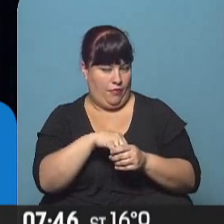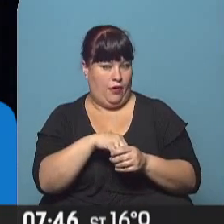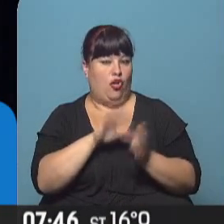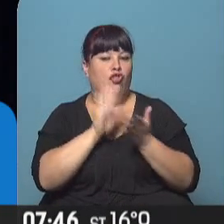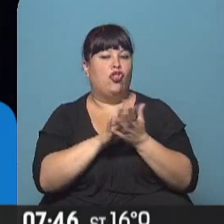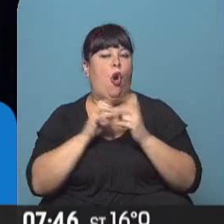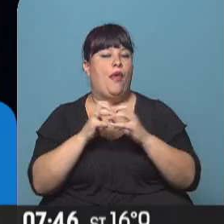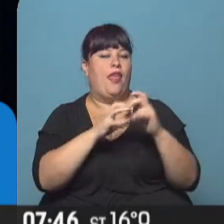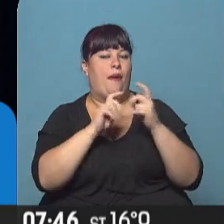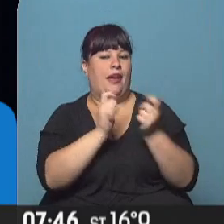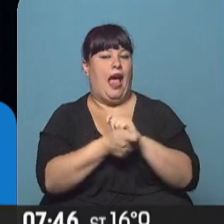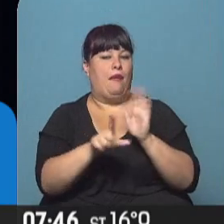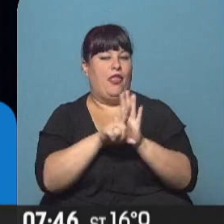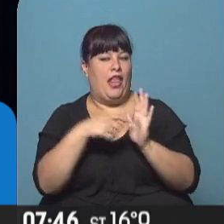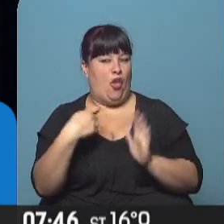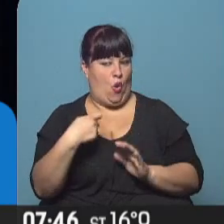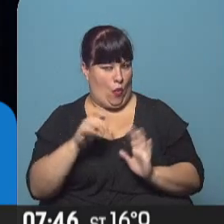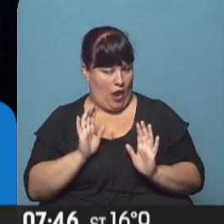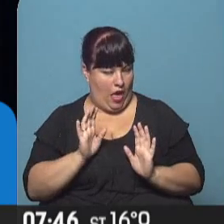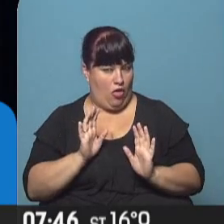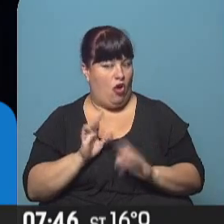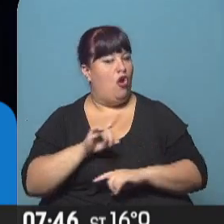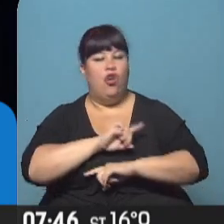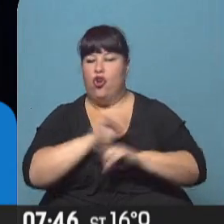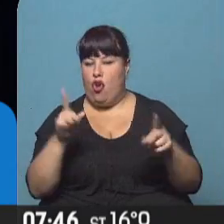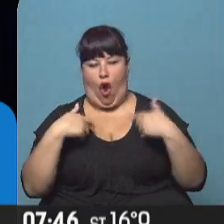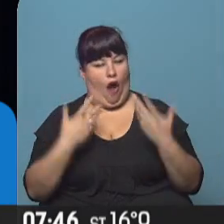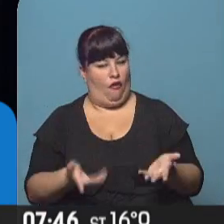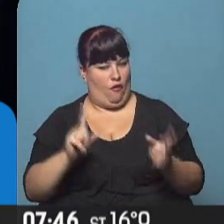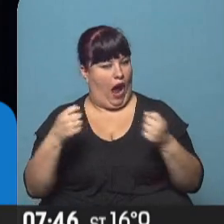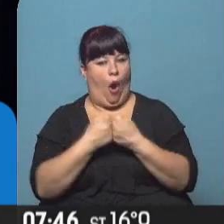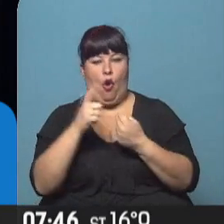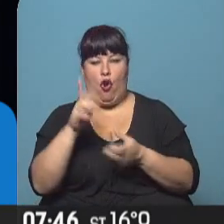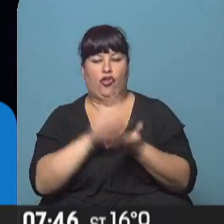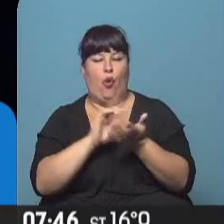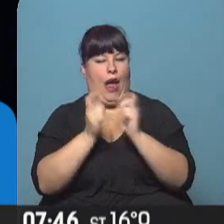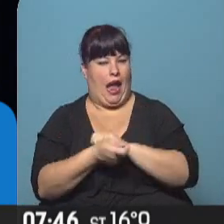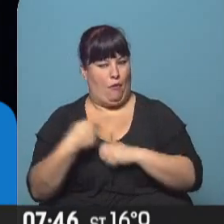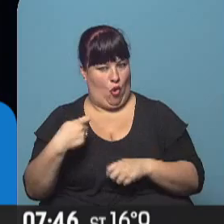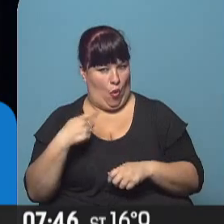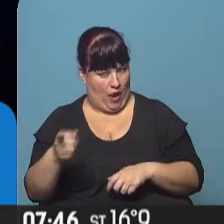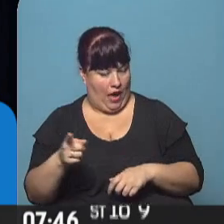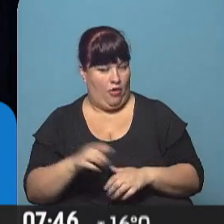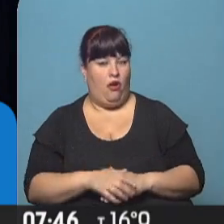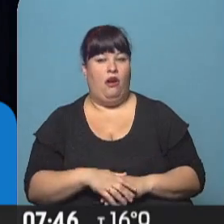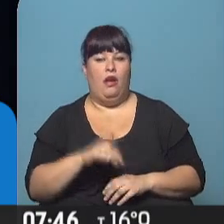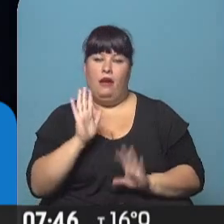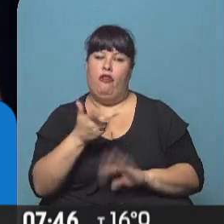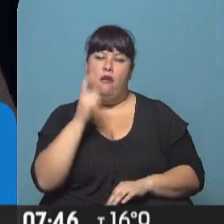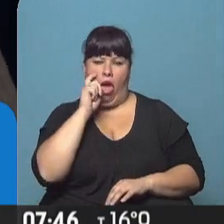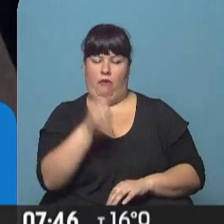la discusión de la reforma previsional y no estamos de acuerdo con esta reforma que